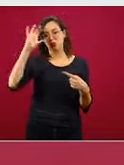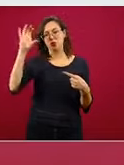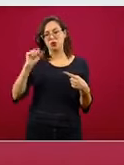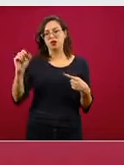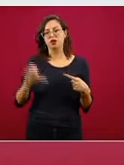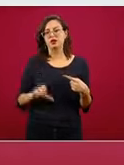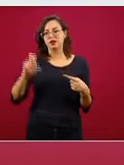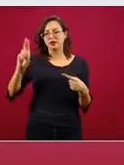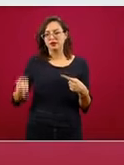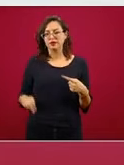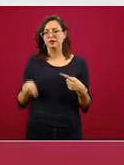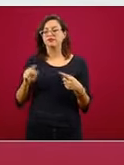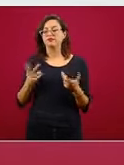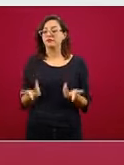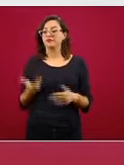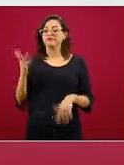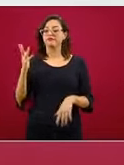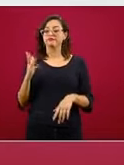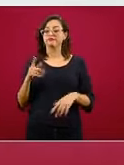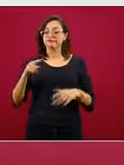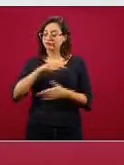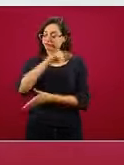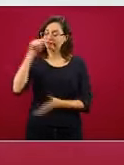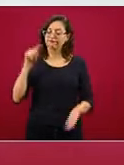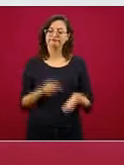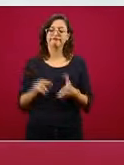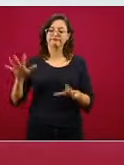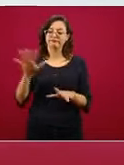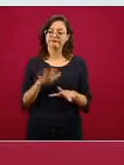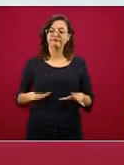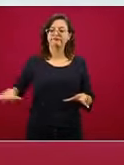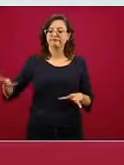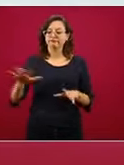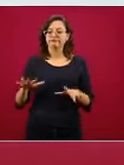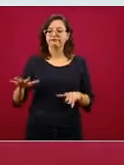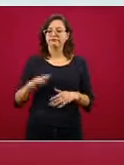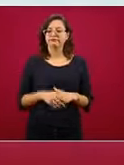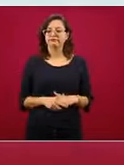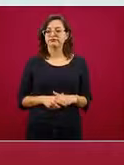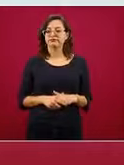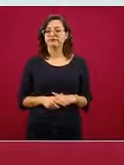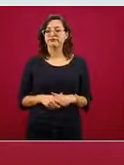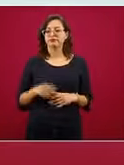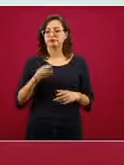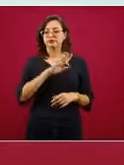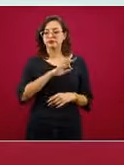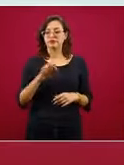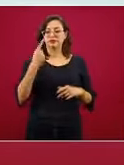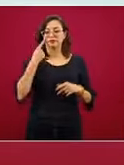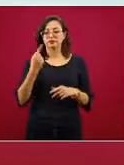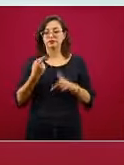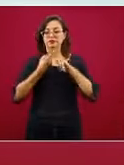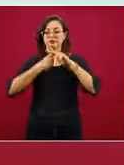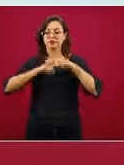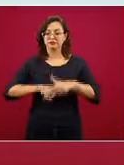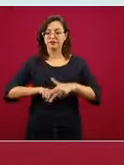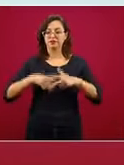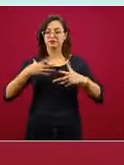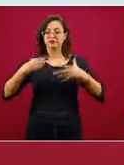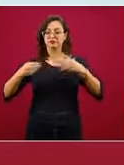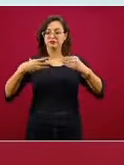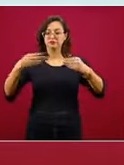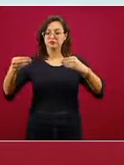la zona turística, una de las más importantes zonas turísticas del país. Aquí está el brote original, aquí está